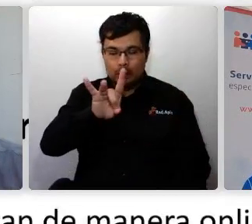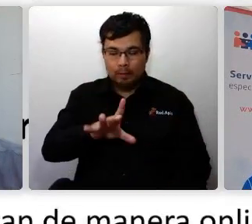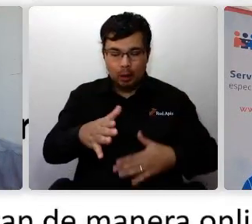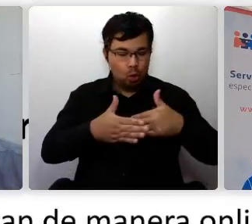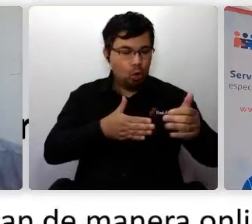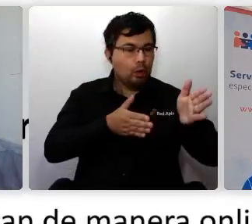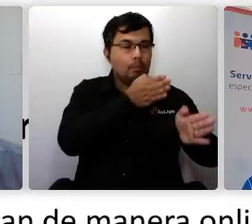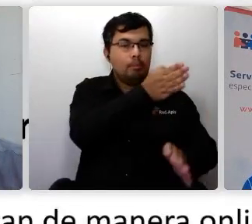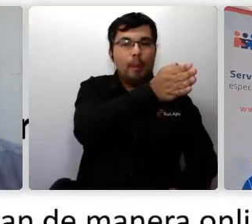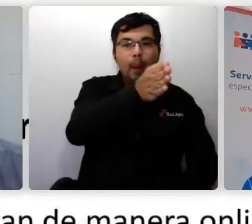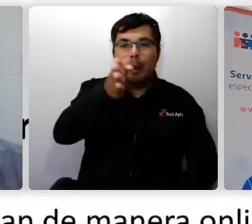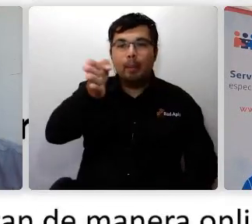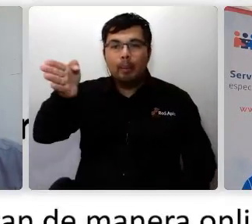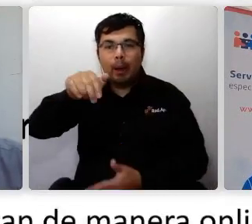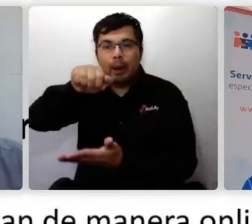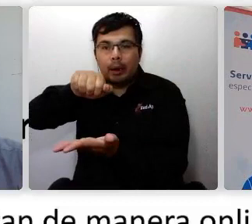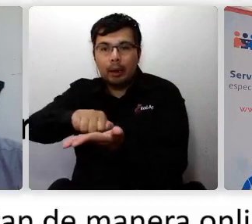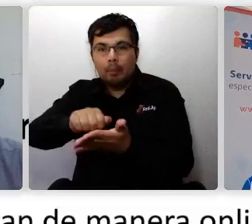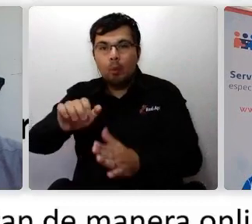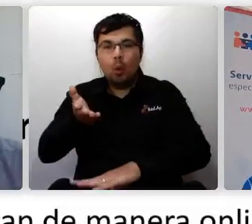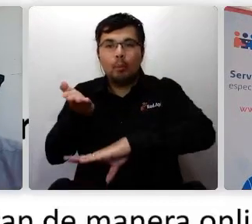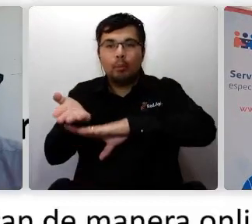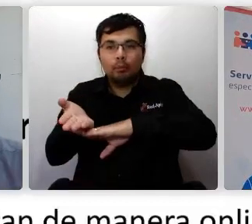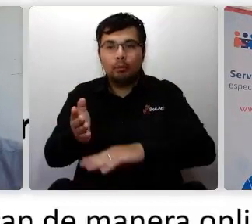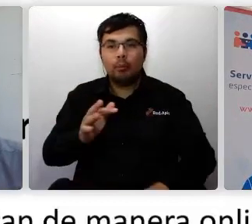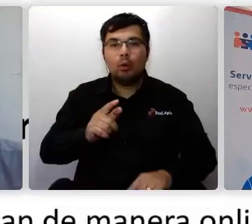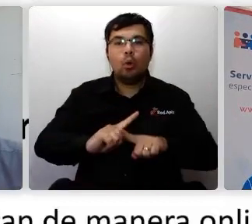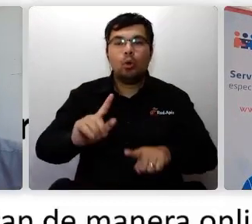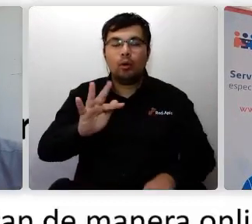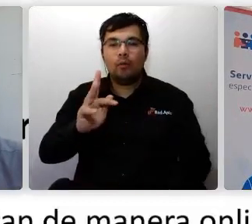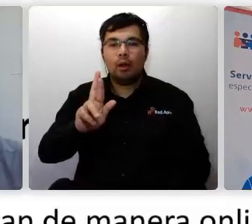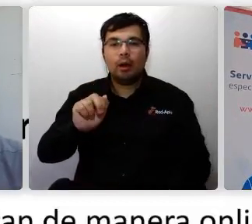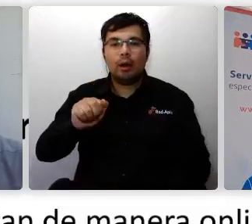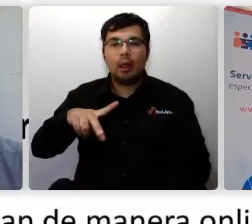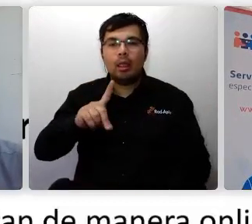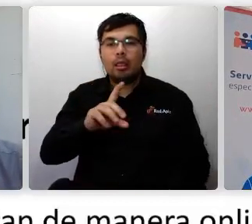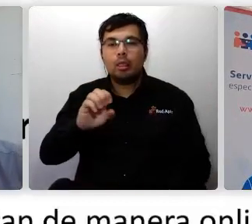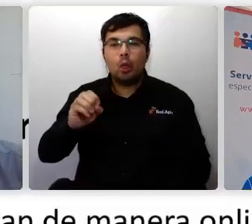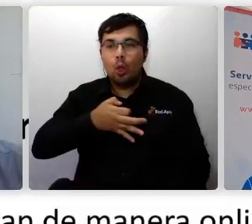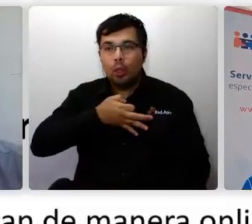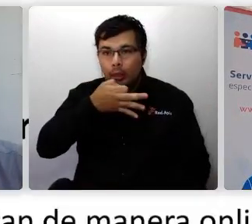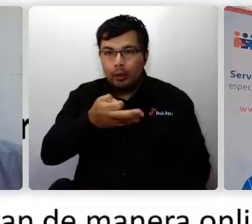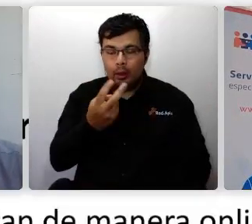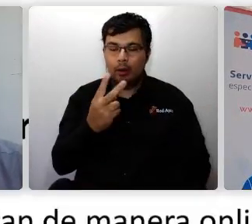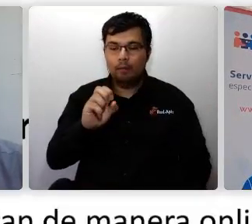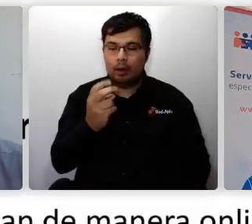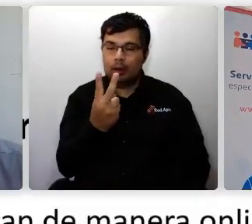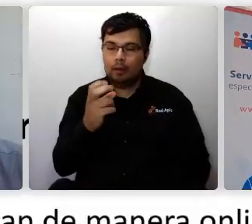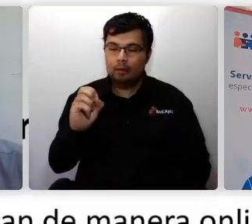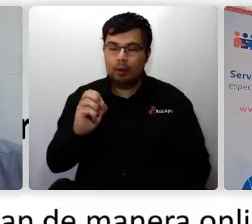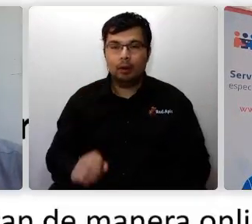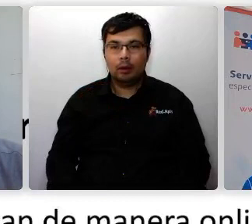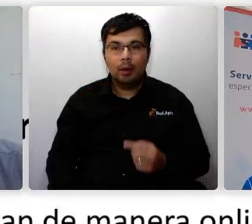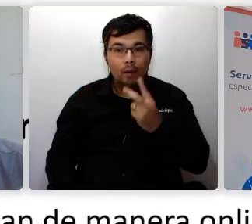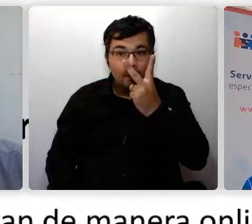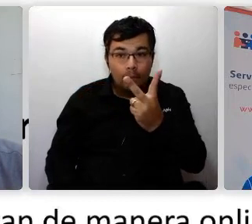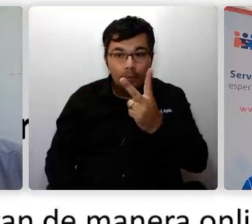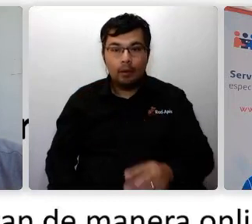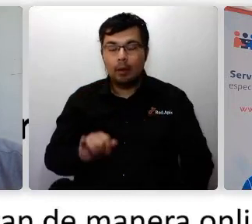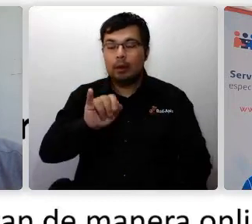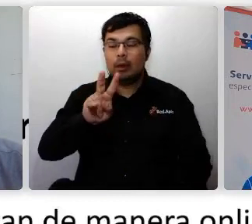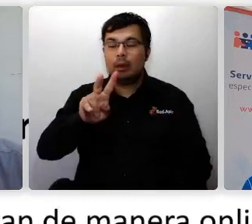generar, digamos, la instancia. Fernando Rubio, Iván, mira lo que nos comenta. El 2020 nos observaron una declaración IVA del año 2018 por una